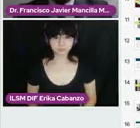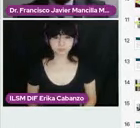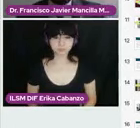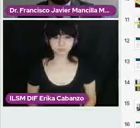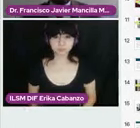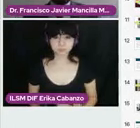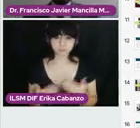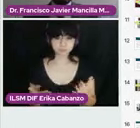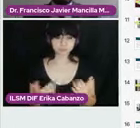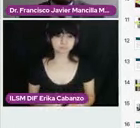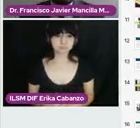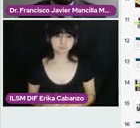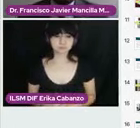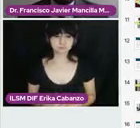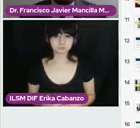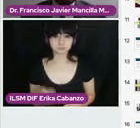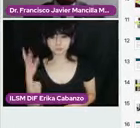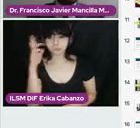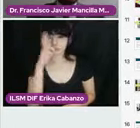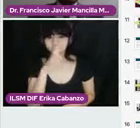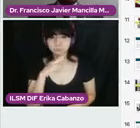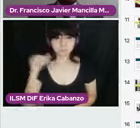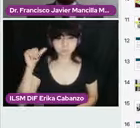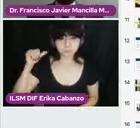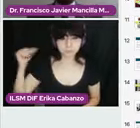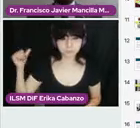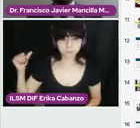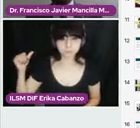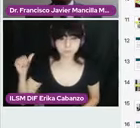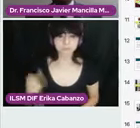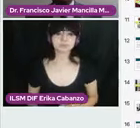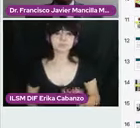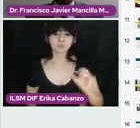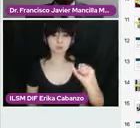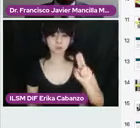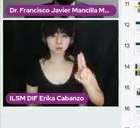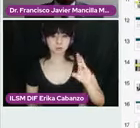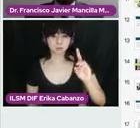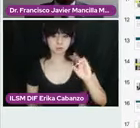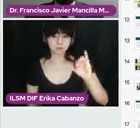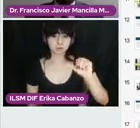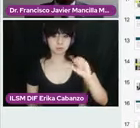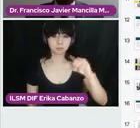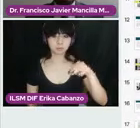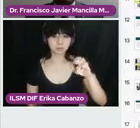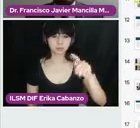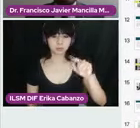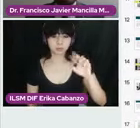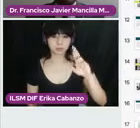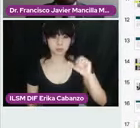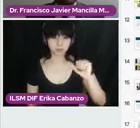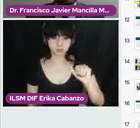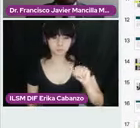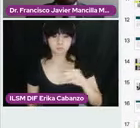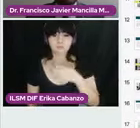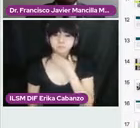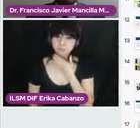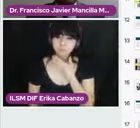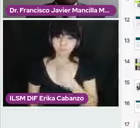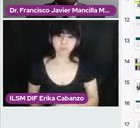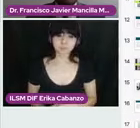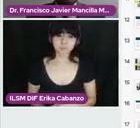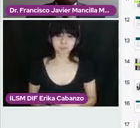Estudios audiológicos, la audiometría convencional, ¿a qué nos referimos con audiometría convencional? Es aquella donde llega hasta